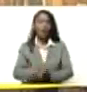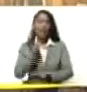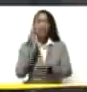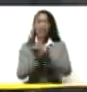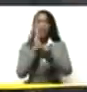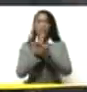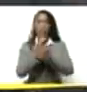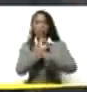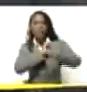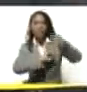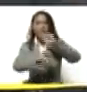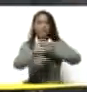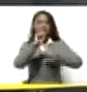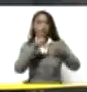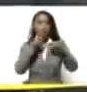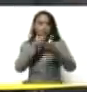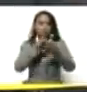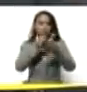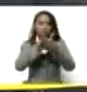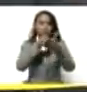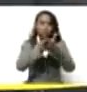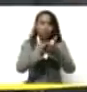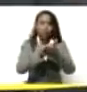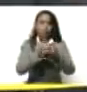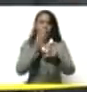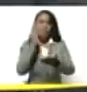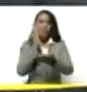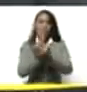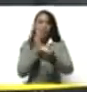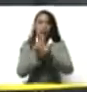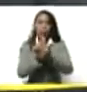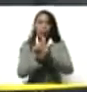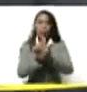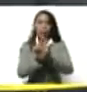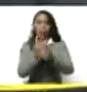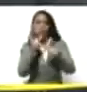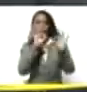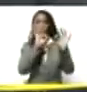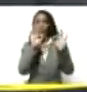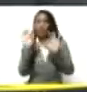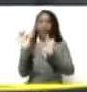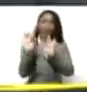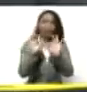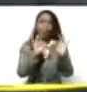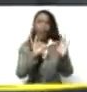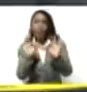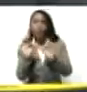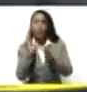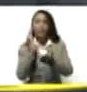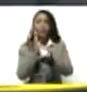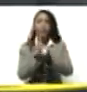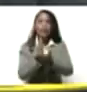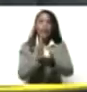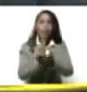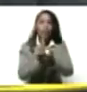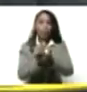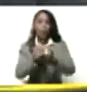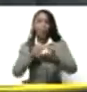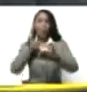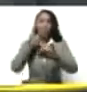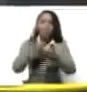del pasado domingo 9 de enero se completó el mapa de los 24 cargos